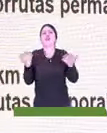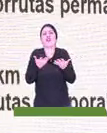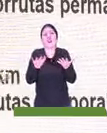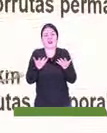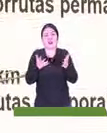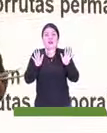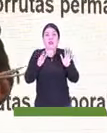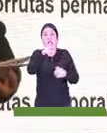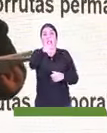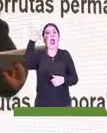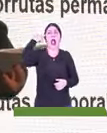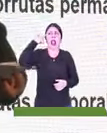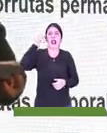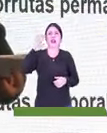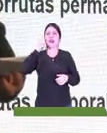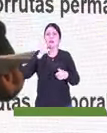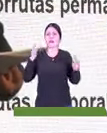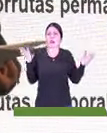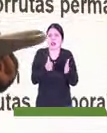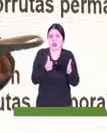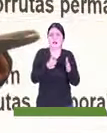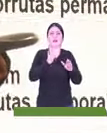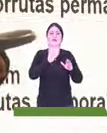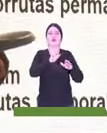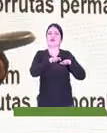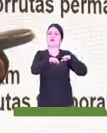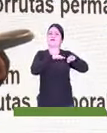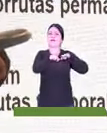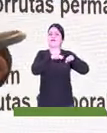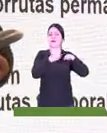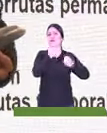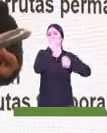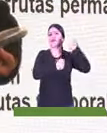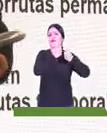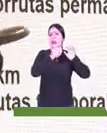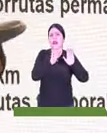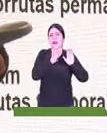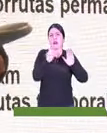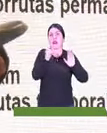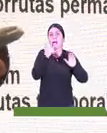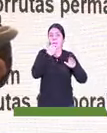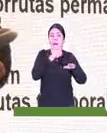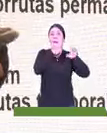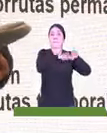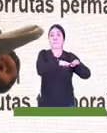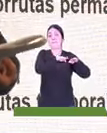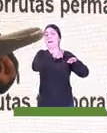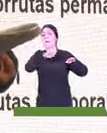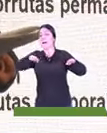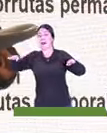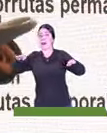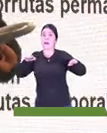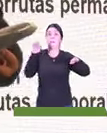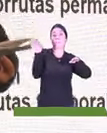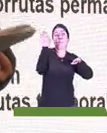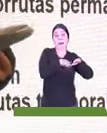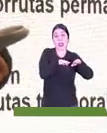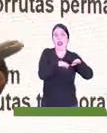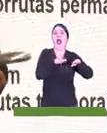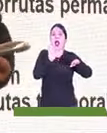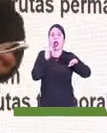estamos quitando espacio para el vehículo privado, realmente lo que está pasando es que al reducir las interacciones todos nos movemos más fácil.